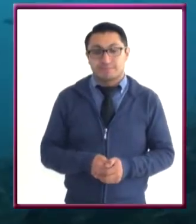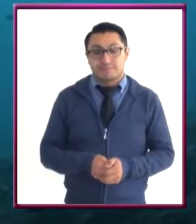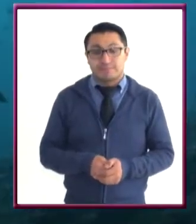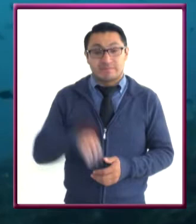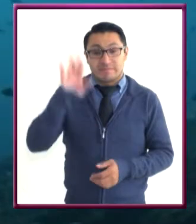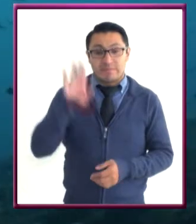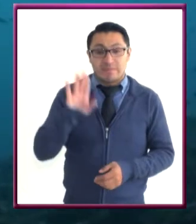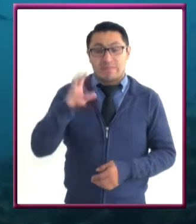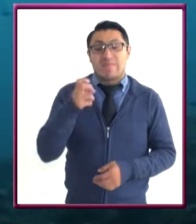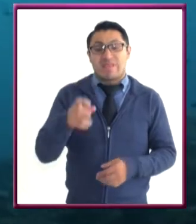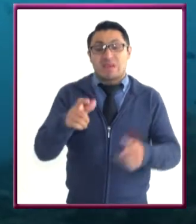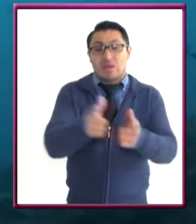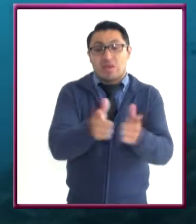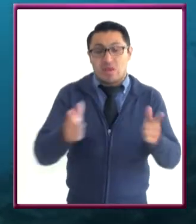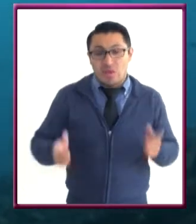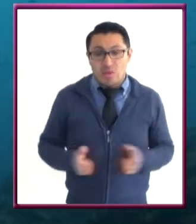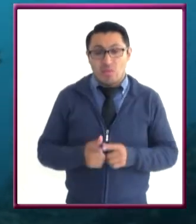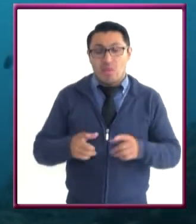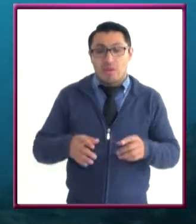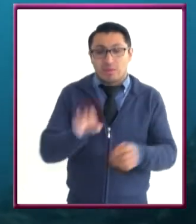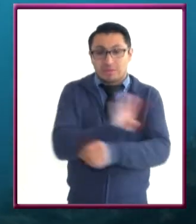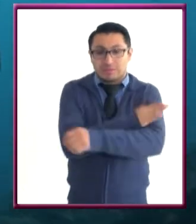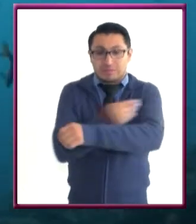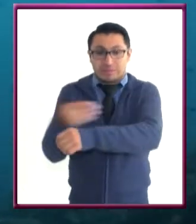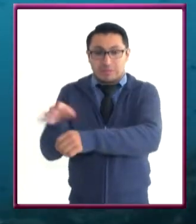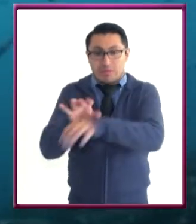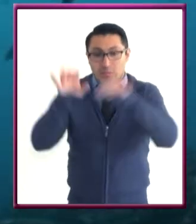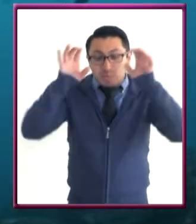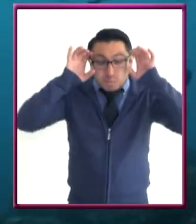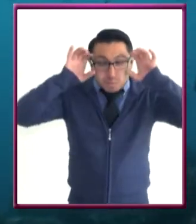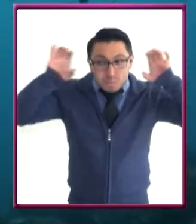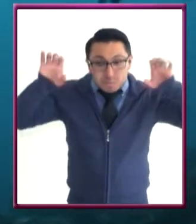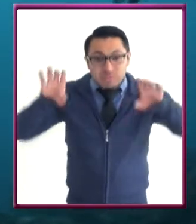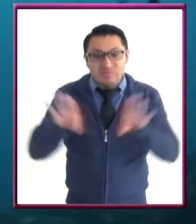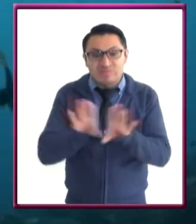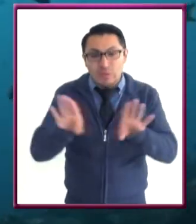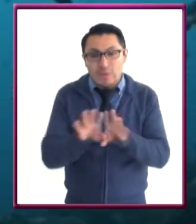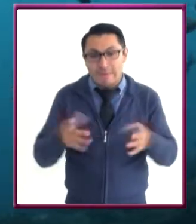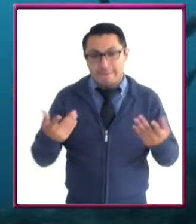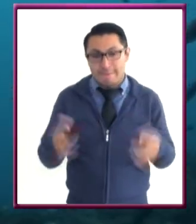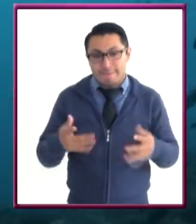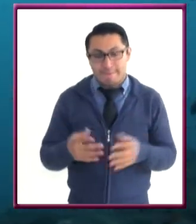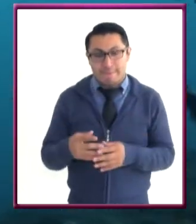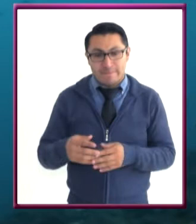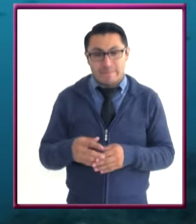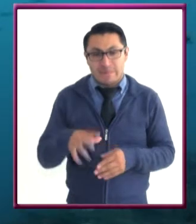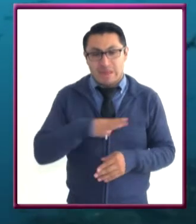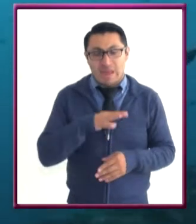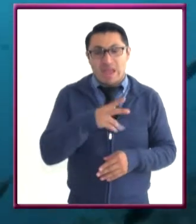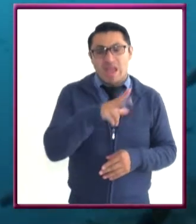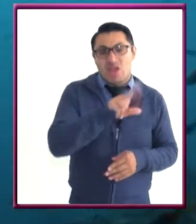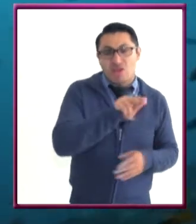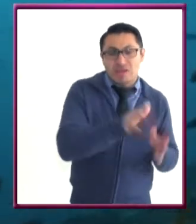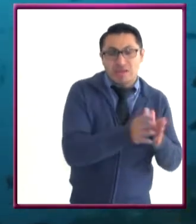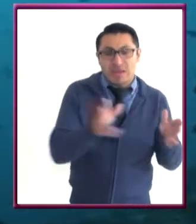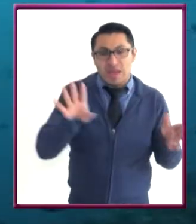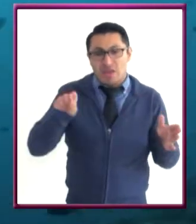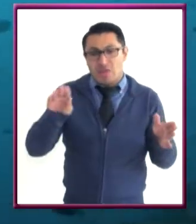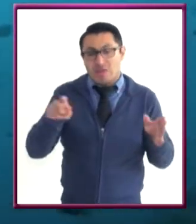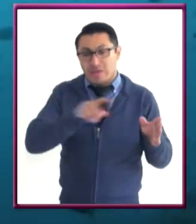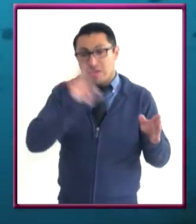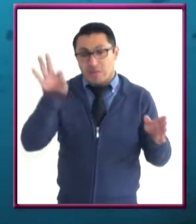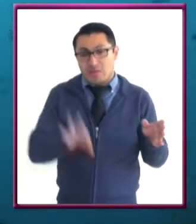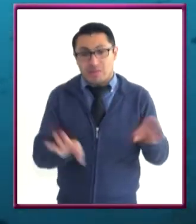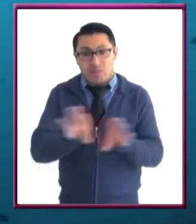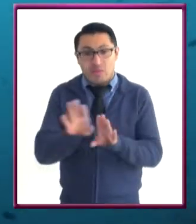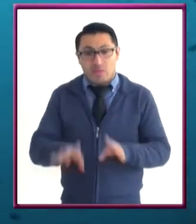¿no? Se estima que estas poblaciones de tiburón martillo a nivel mundial y a nivel local están mermadas entre un 80 y 90%. Acabar con